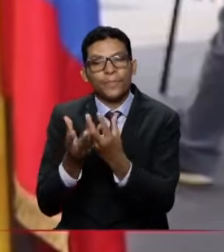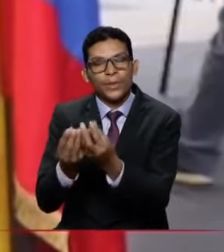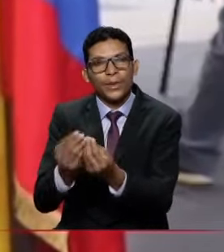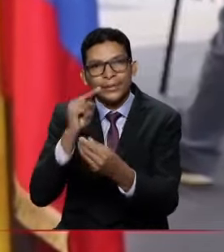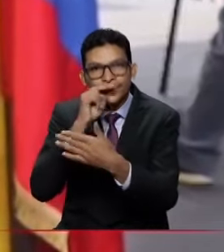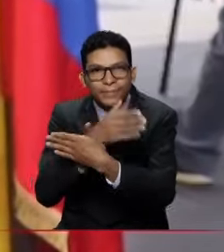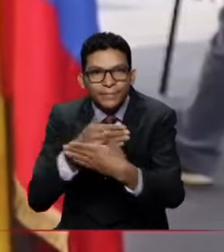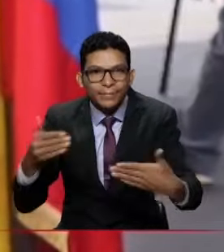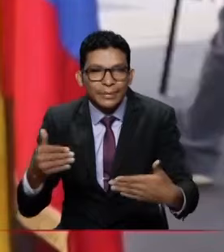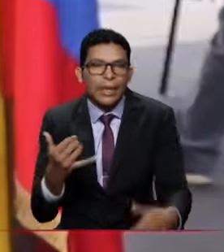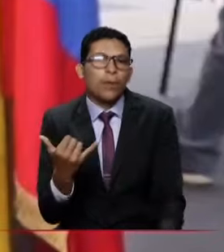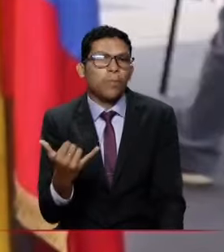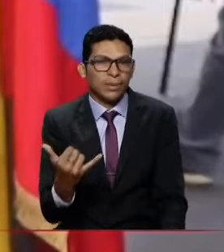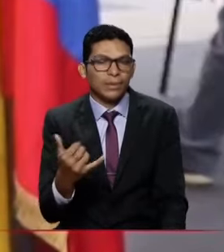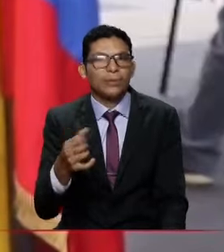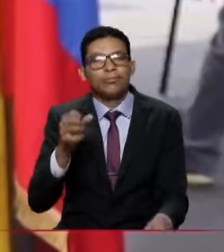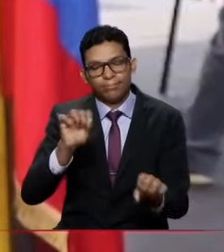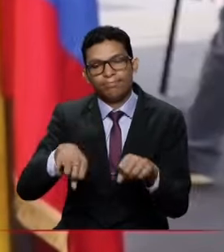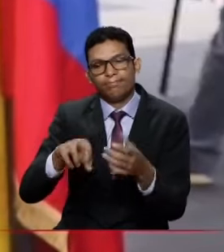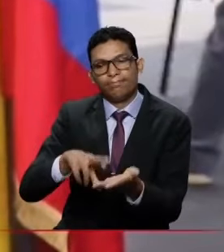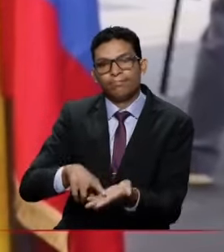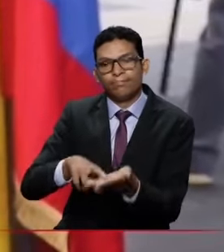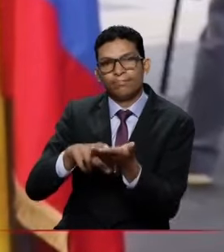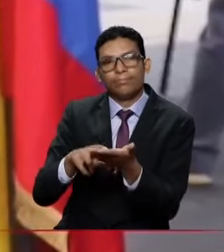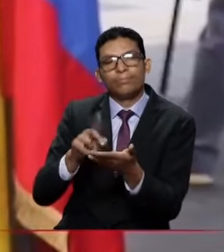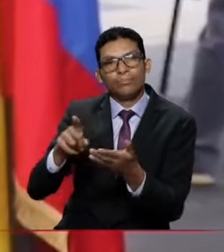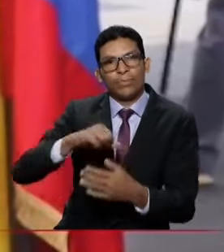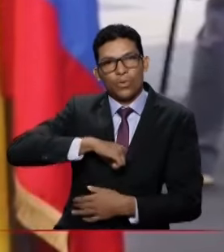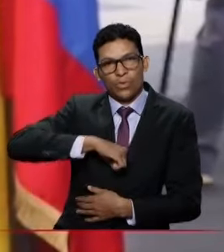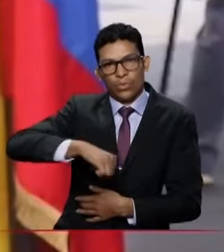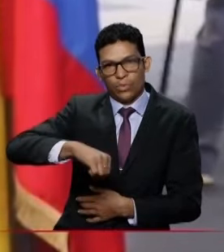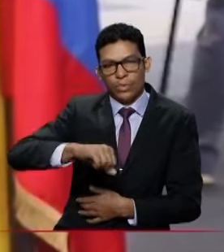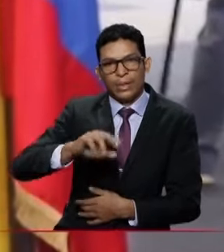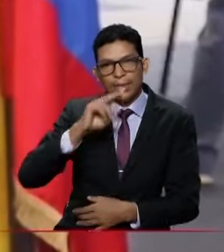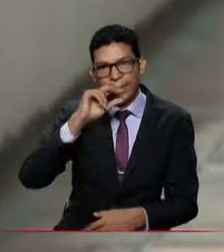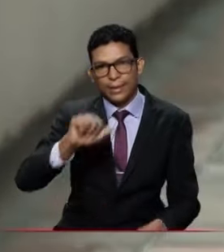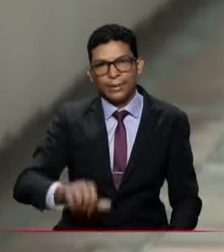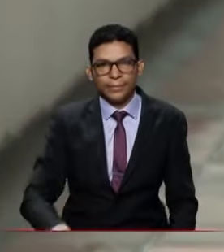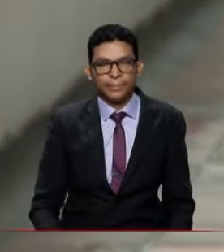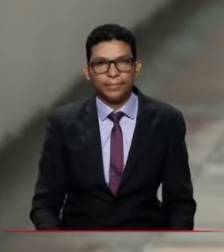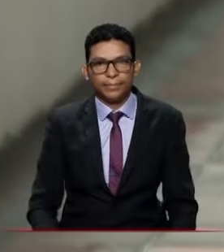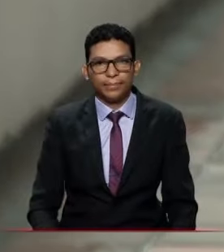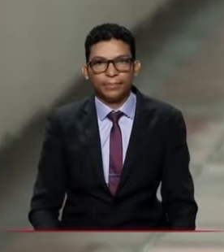y adolescencia para el restablecimiento de los derechos de esta menor.